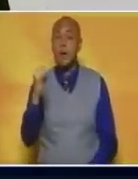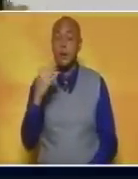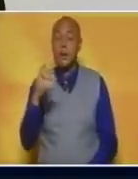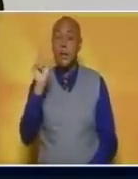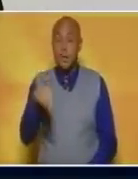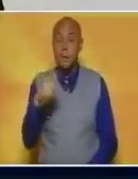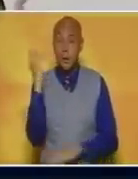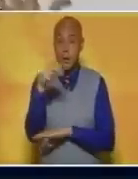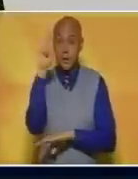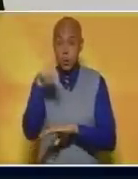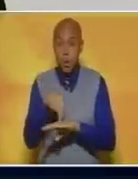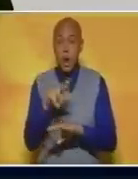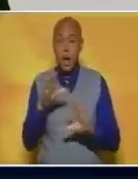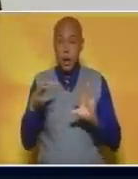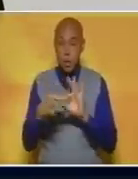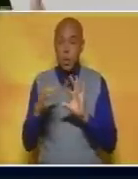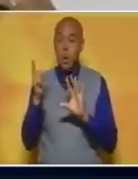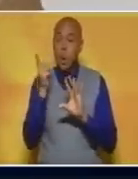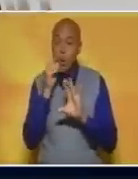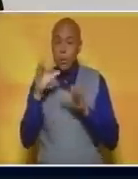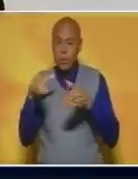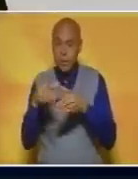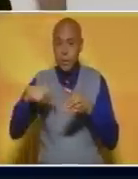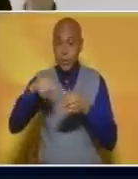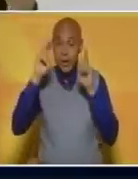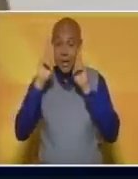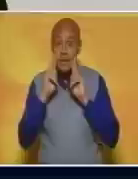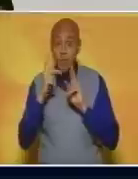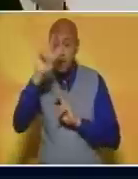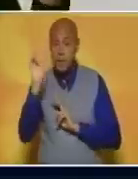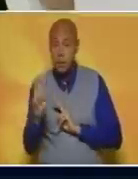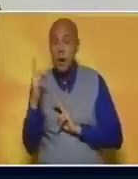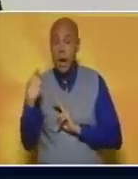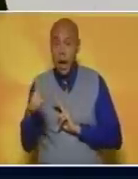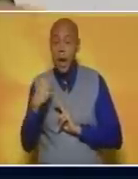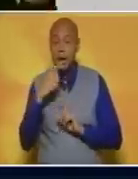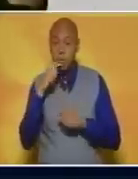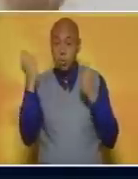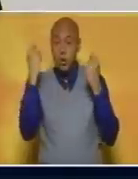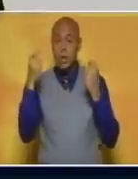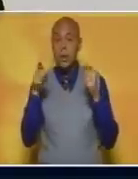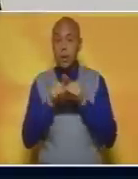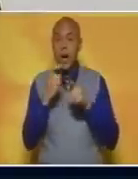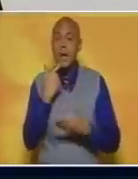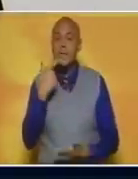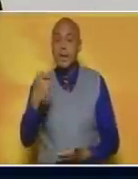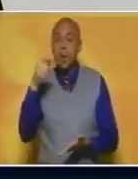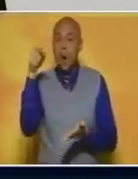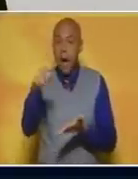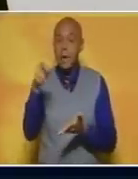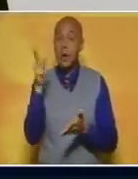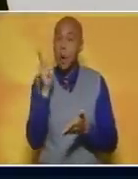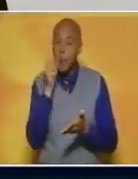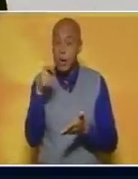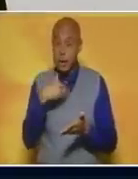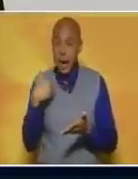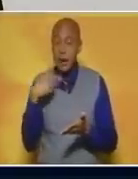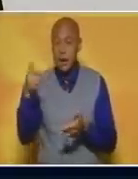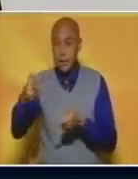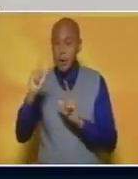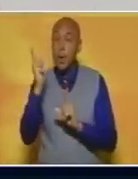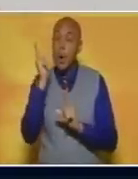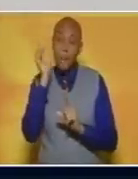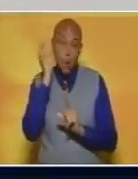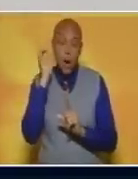Asamblea Nacional, en alianza con Transparencia Venezuela, impulsa la plataforma Dilo Ahí, una aplicación que busca promover que las